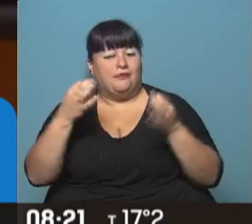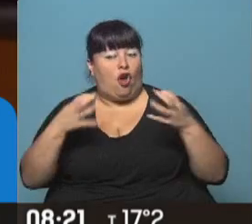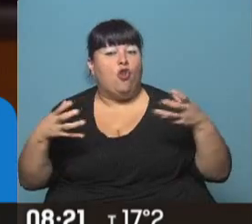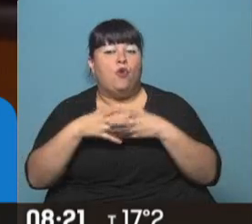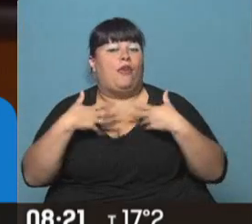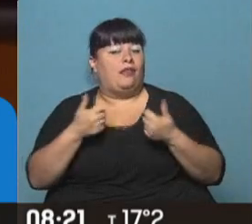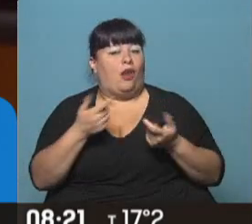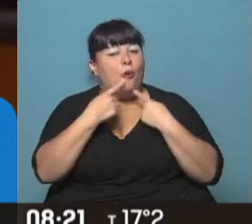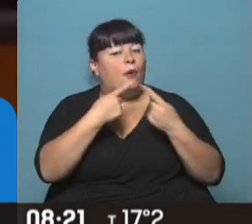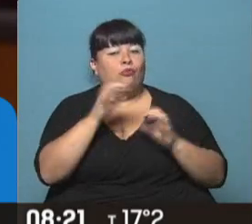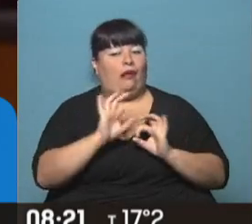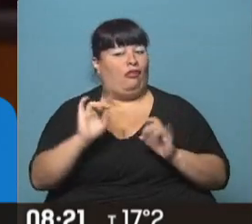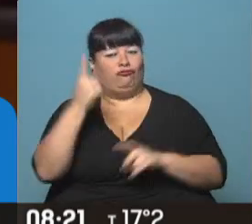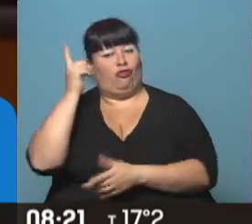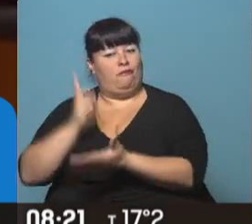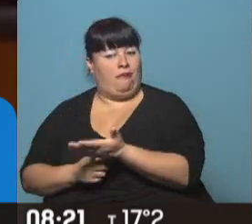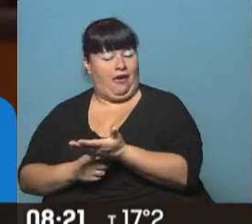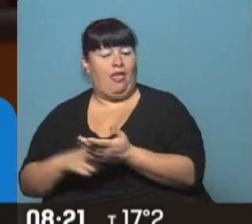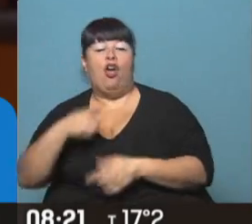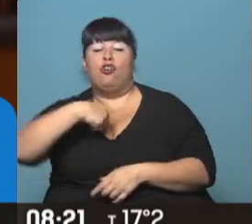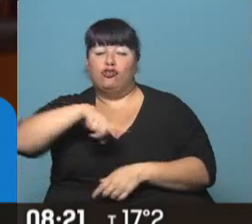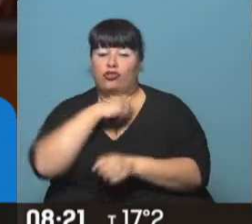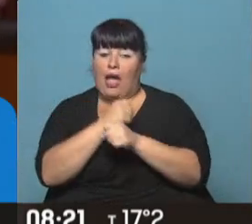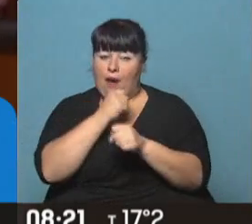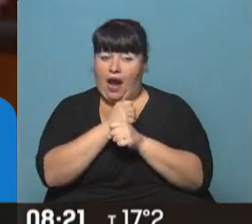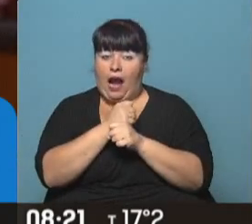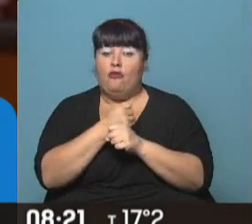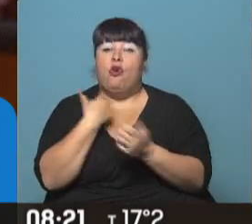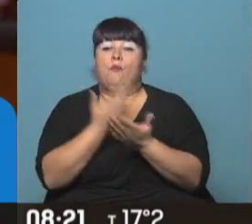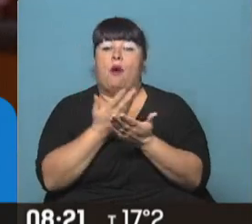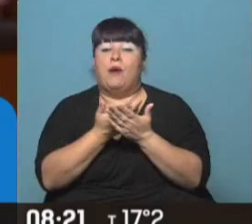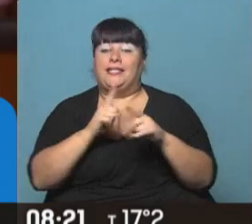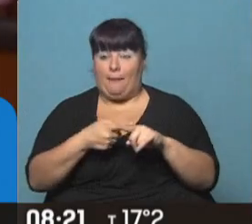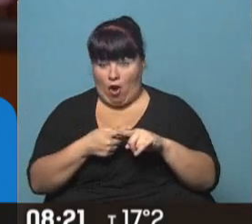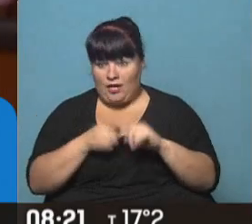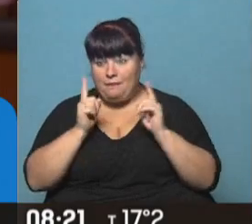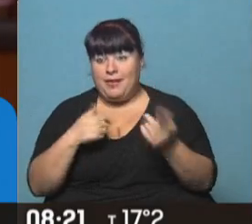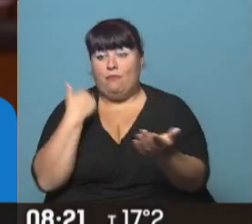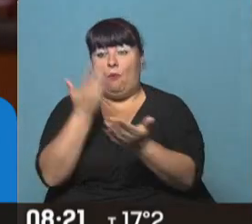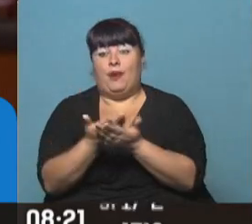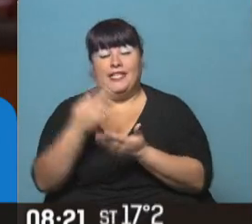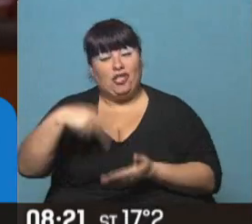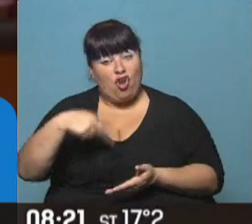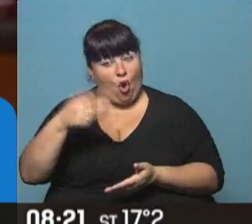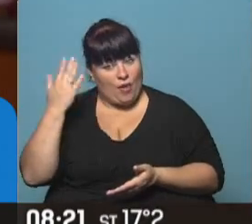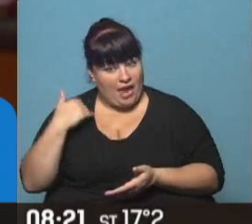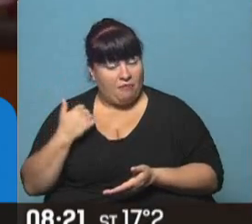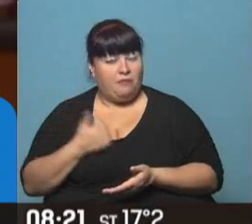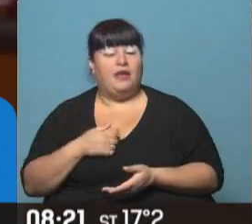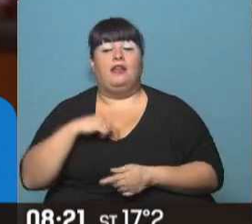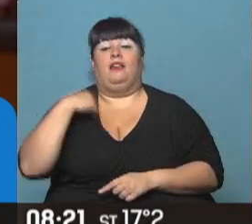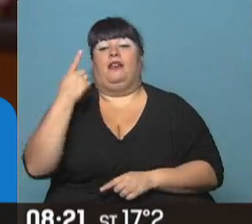sector de salud. De hecho, nosotros estuvimos trabajando sobre una propuesta política que era la que se presentó en noviembre y